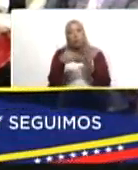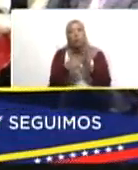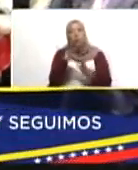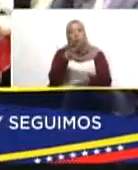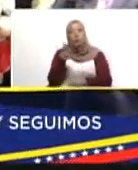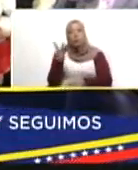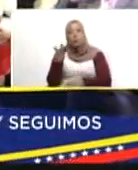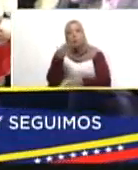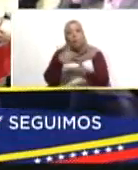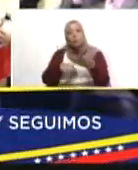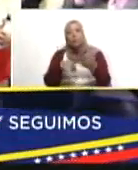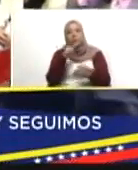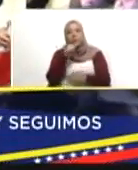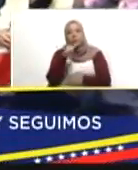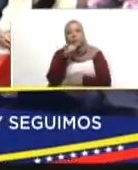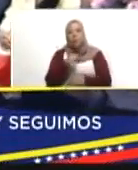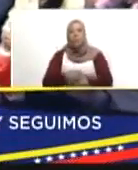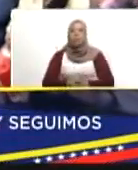fórmula